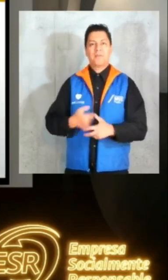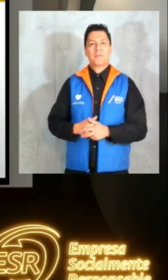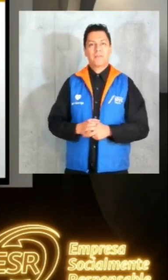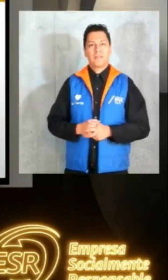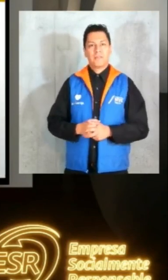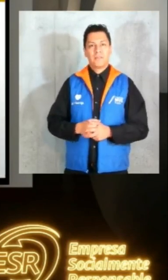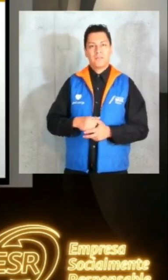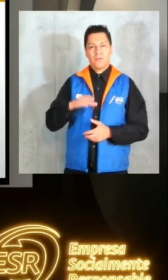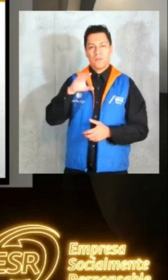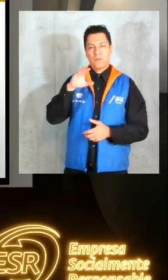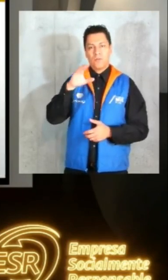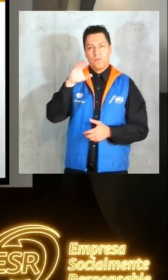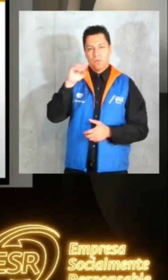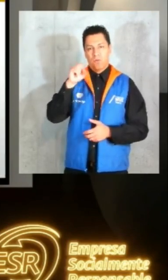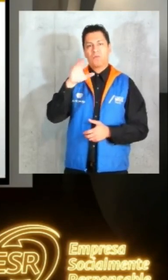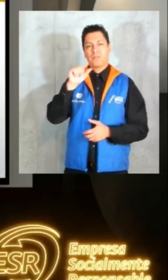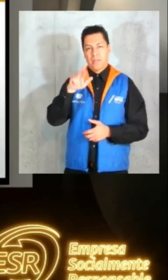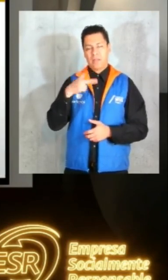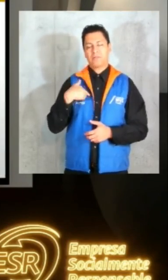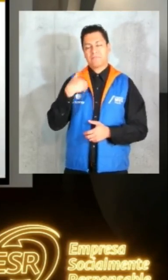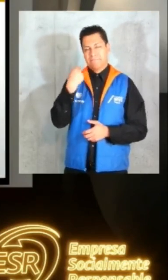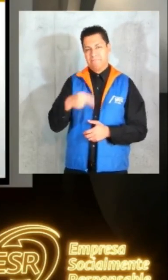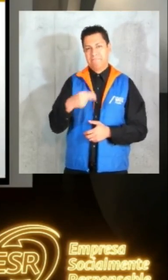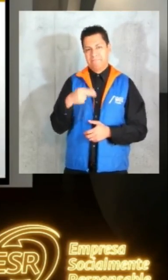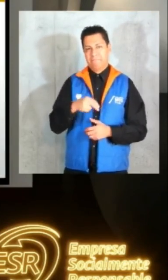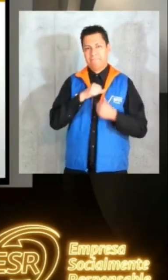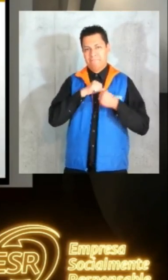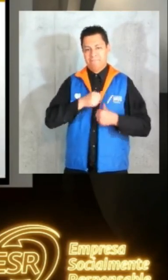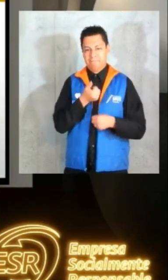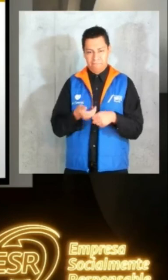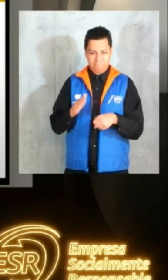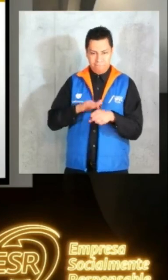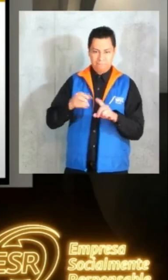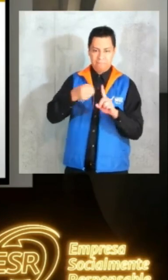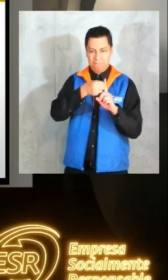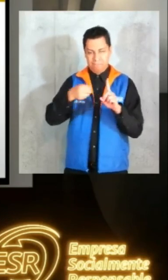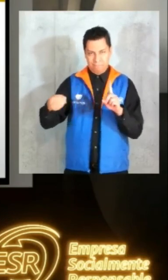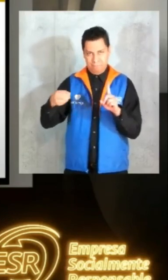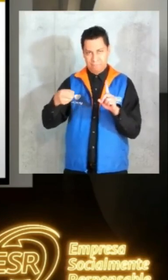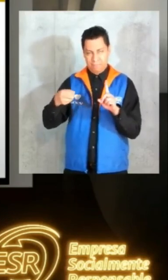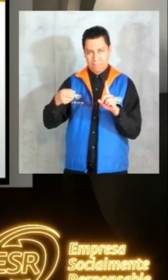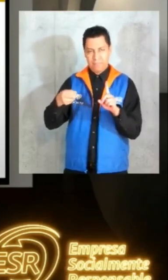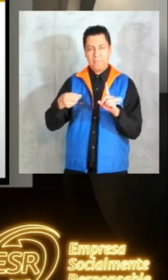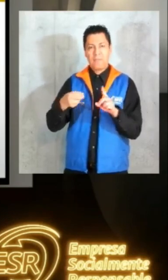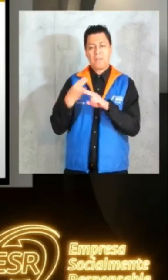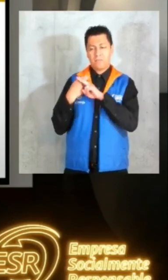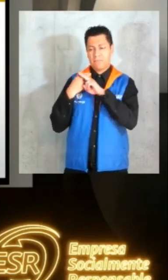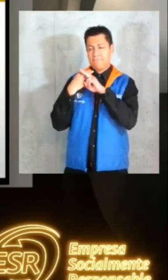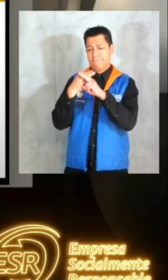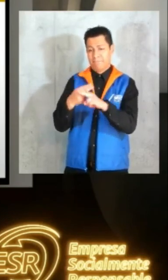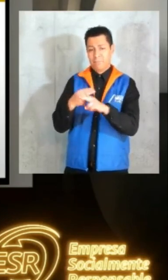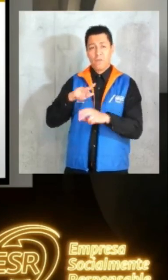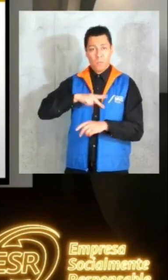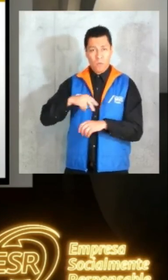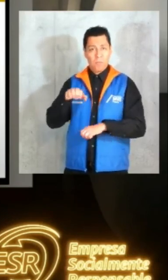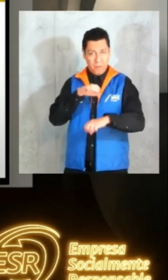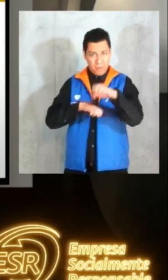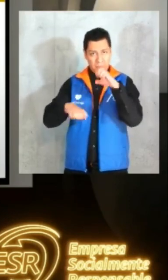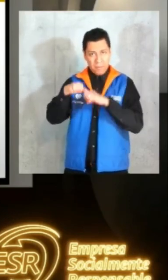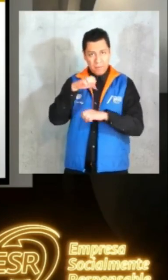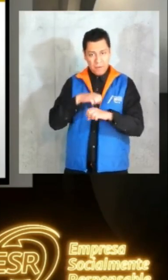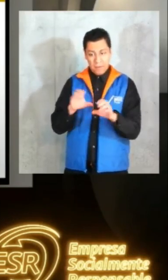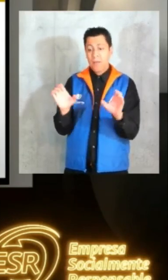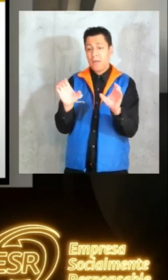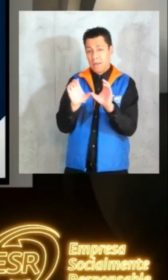Hola, mi nombre es Oscar Peña Molina, agente aduanal de la empresa Oscar F. Peña SC y llevamos orgullosamente 10